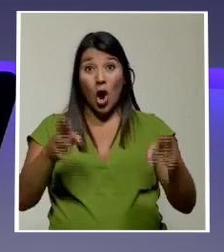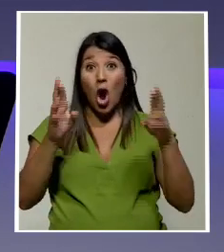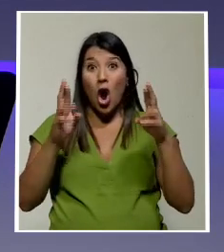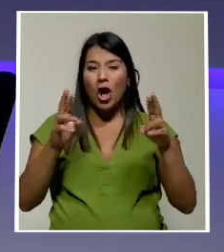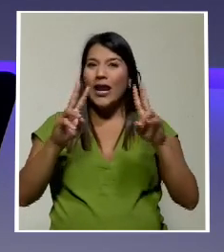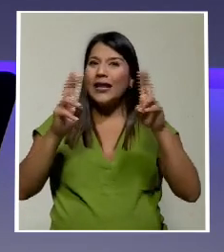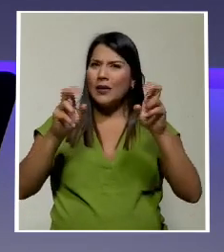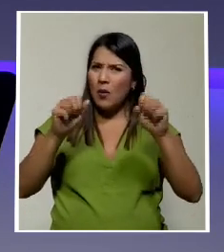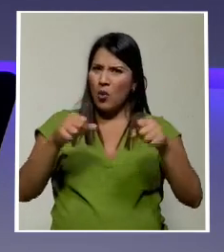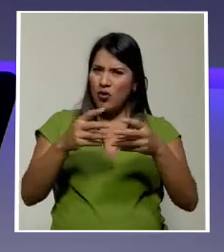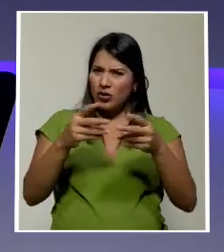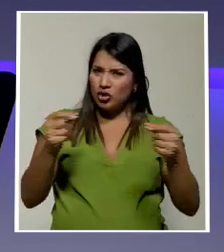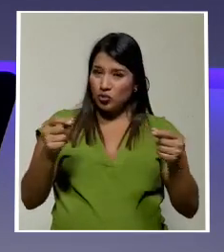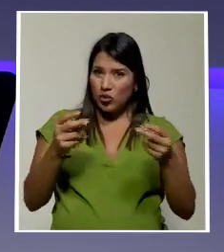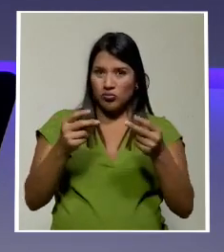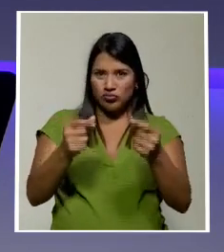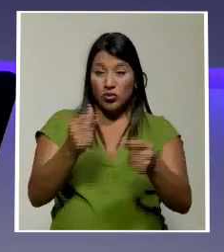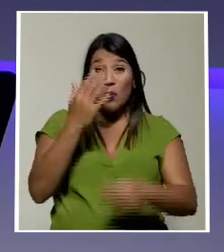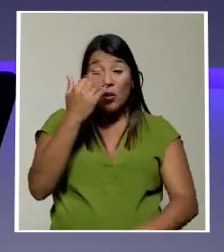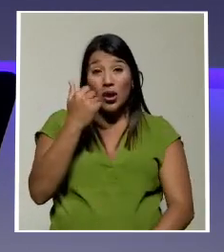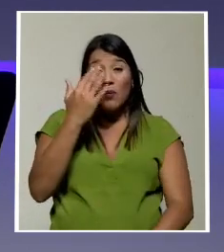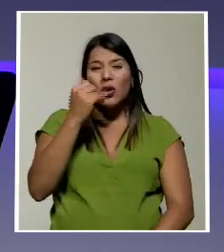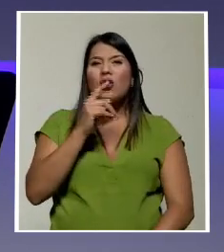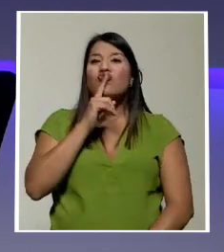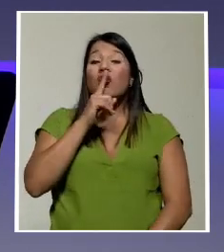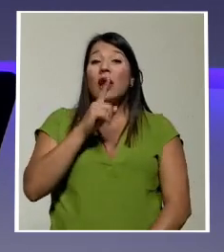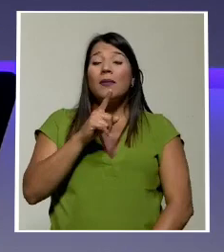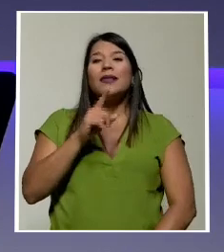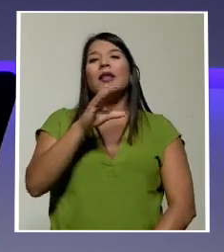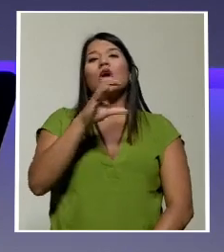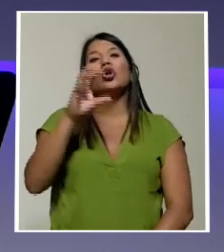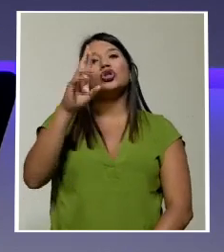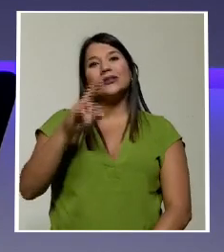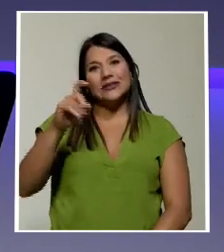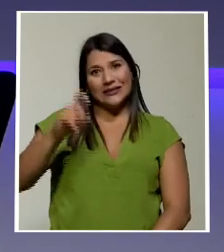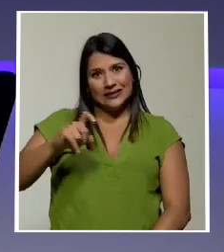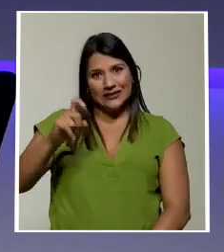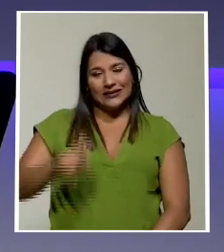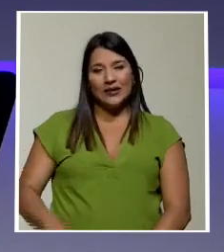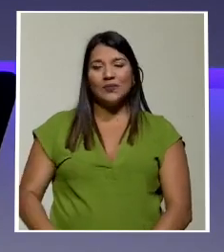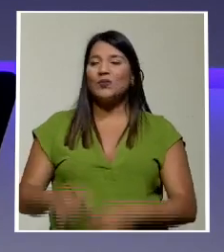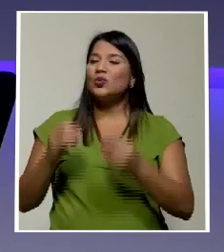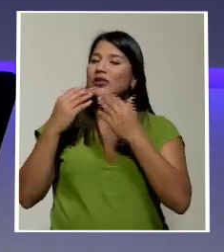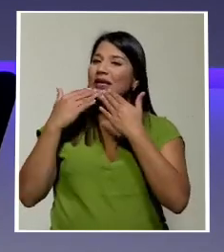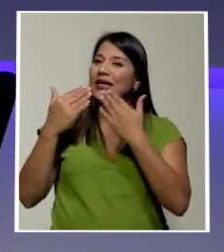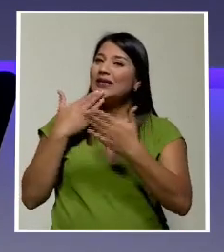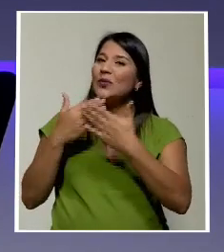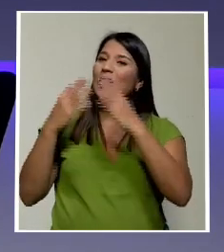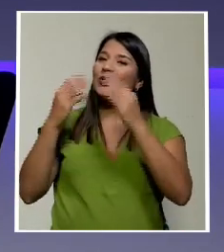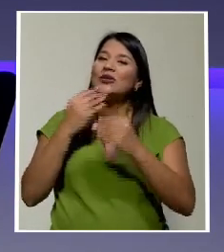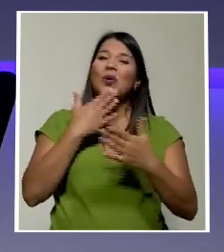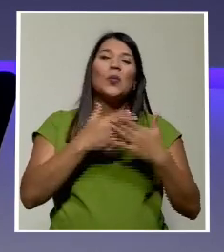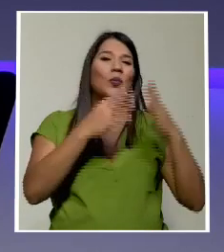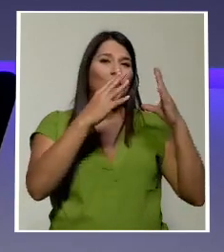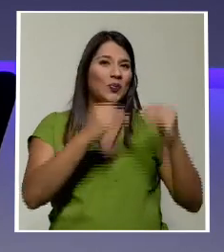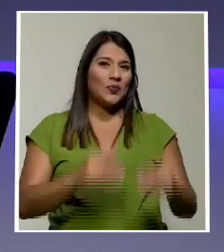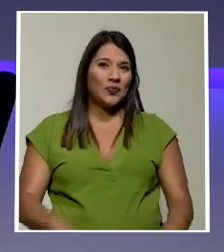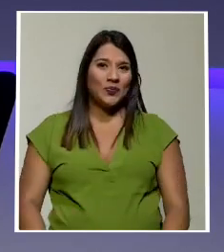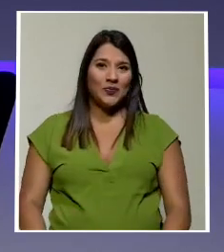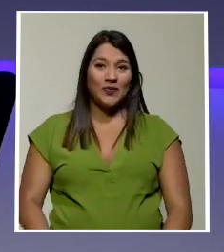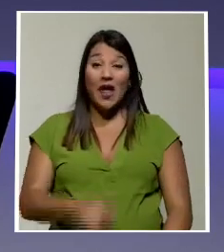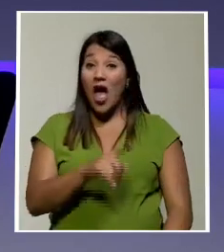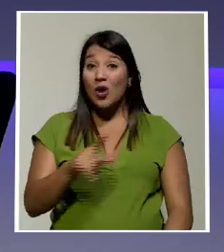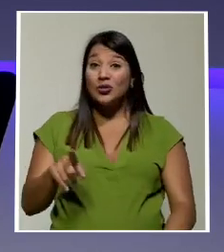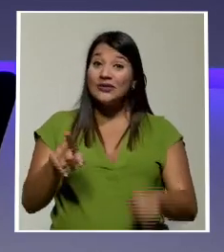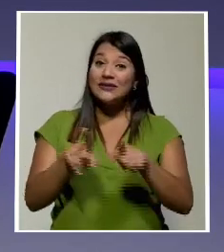tema se resuelva muy pronto porque realmente el país lo necesita. Muchas gracias. Buenas noches. Buenas noches. Y a ustedes también